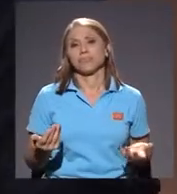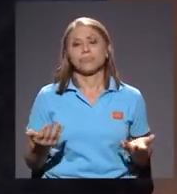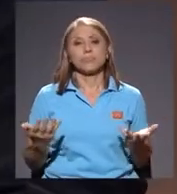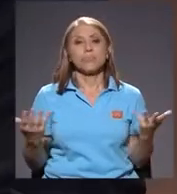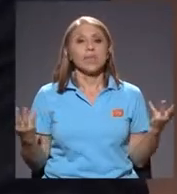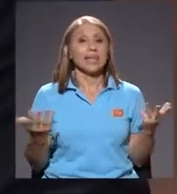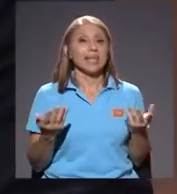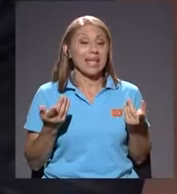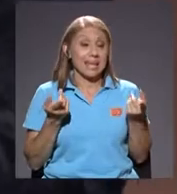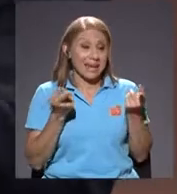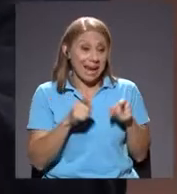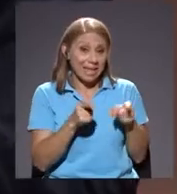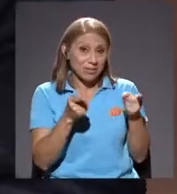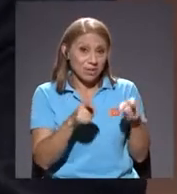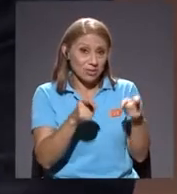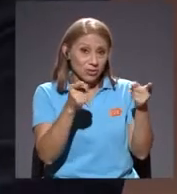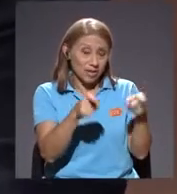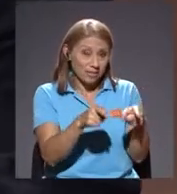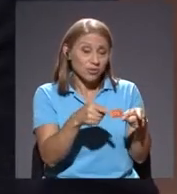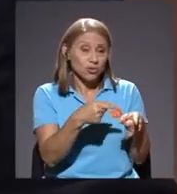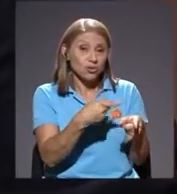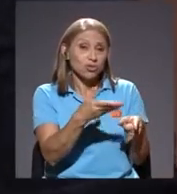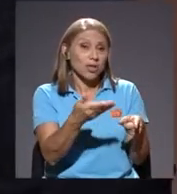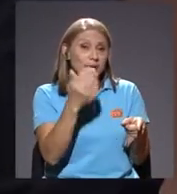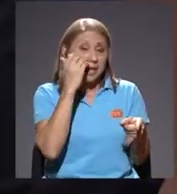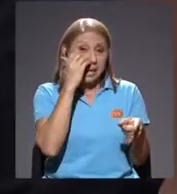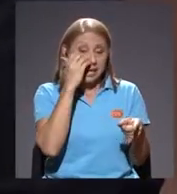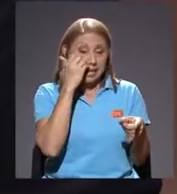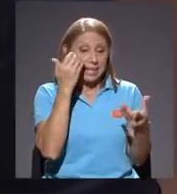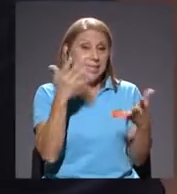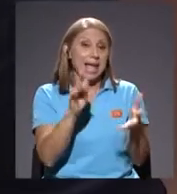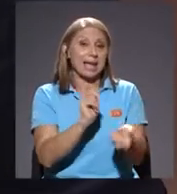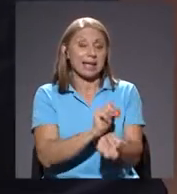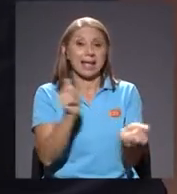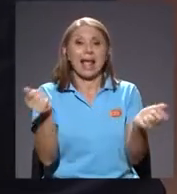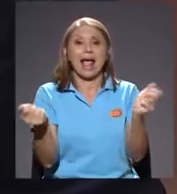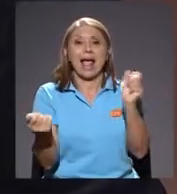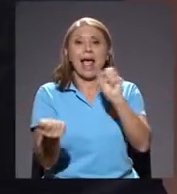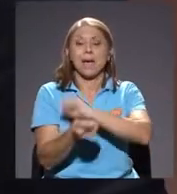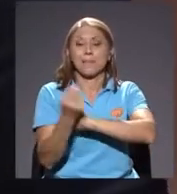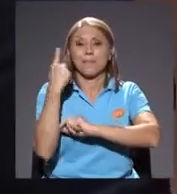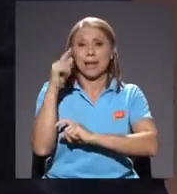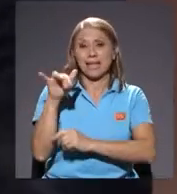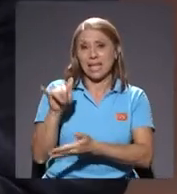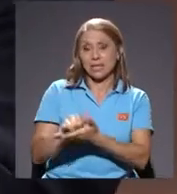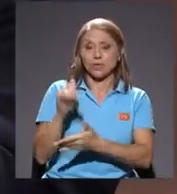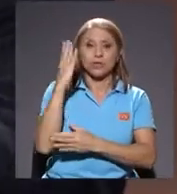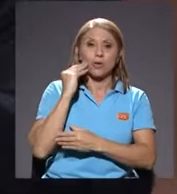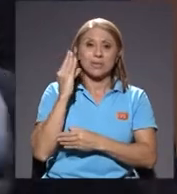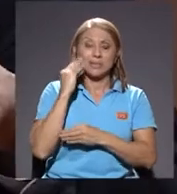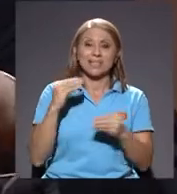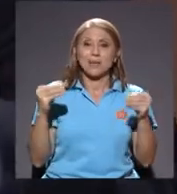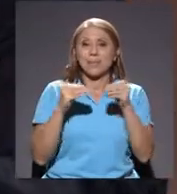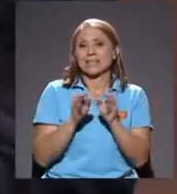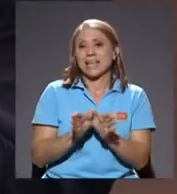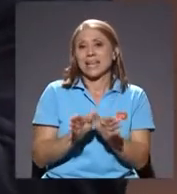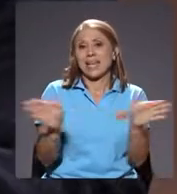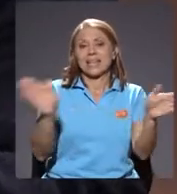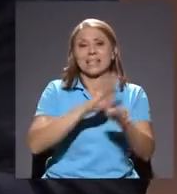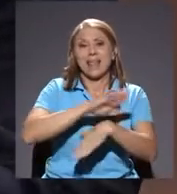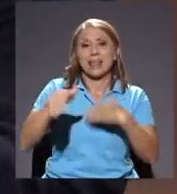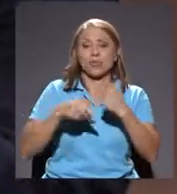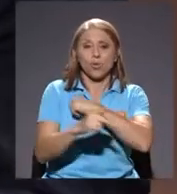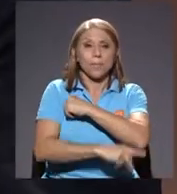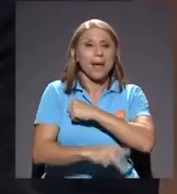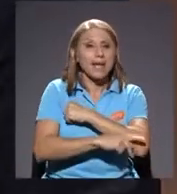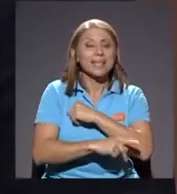generalizados para que esto sea digamos una una experiencia más generalizada a lo largo de todo el país en